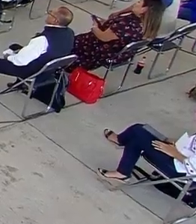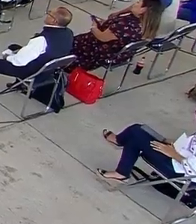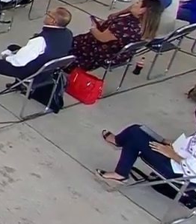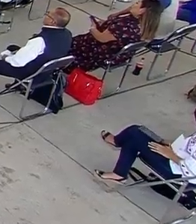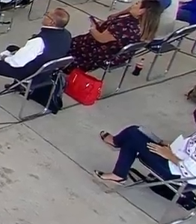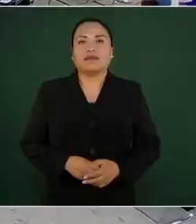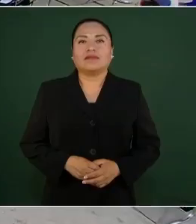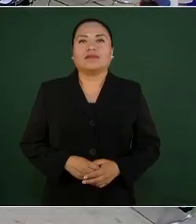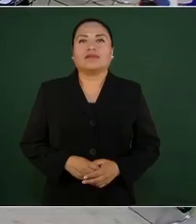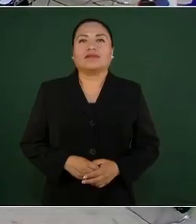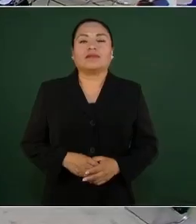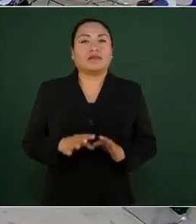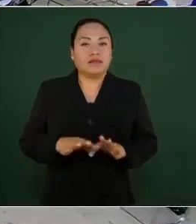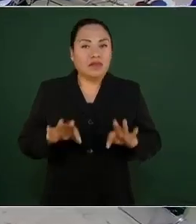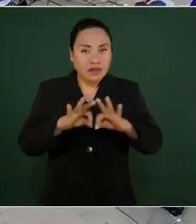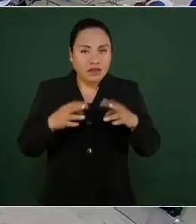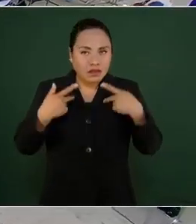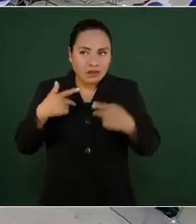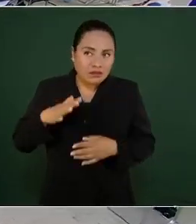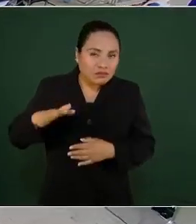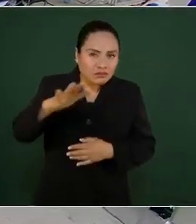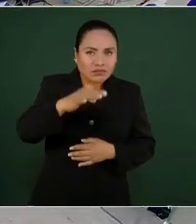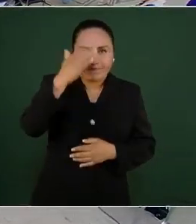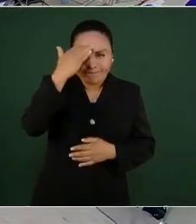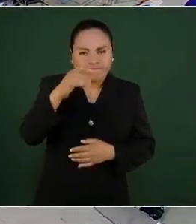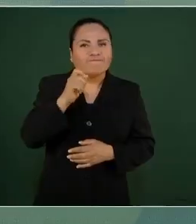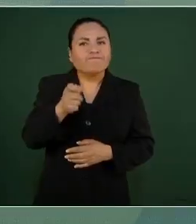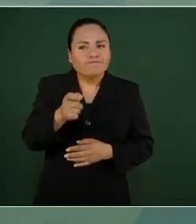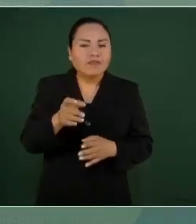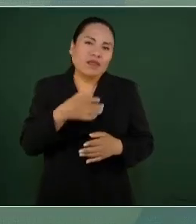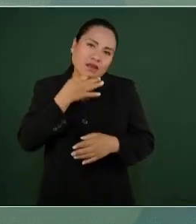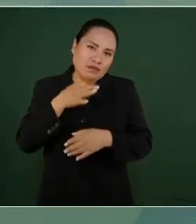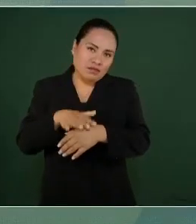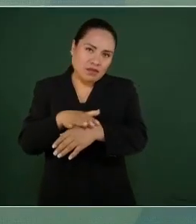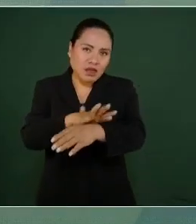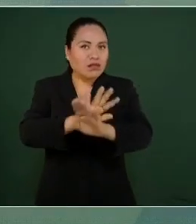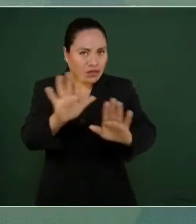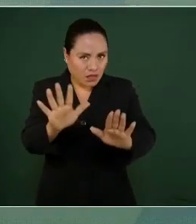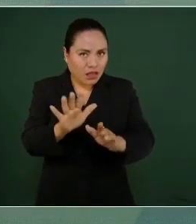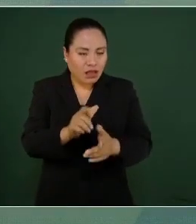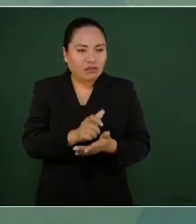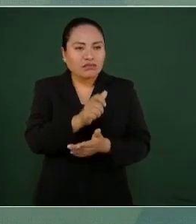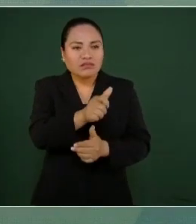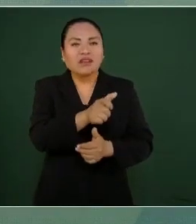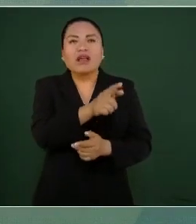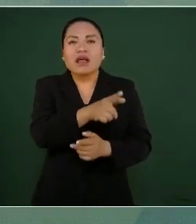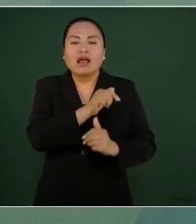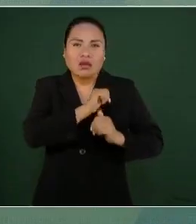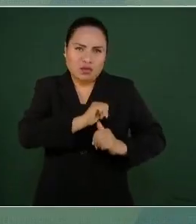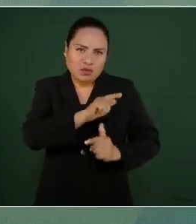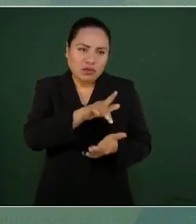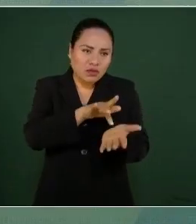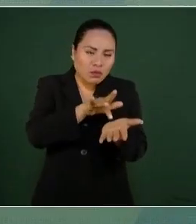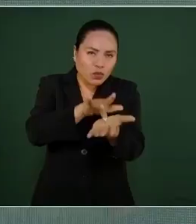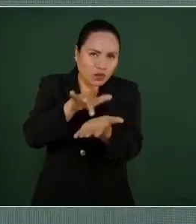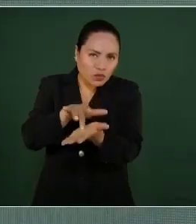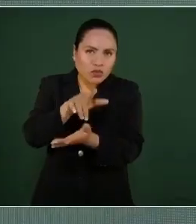se les entregaron los fondos a las autoridades y todos, solo un